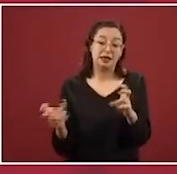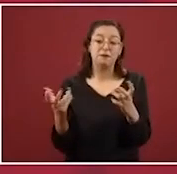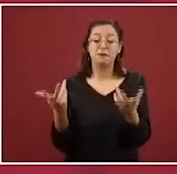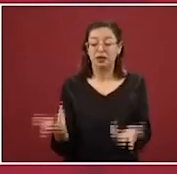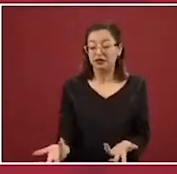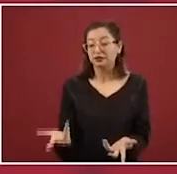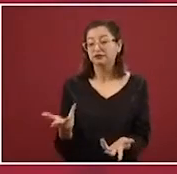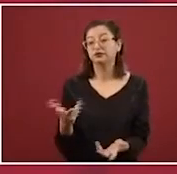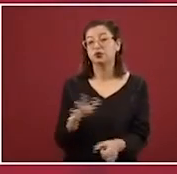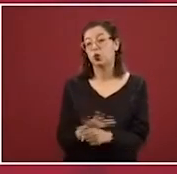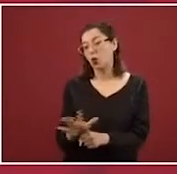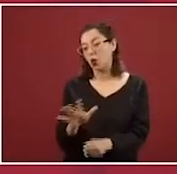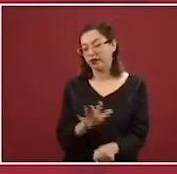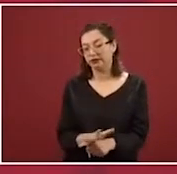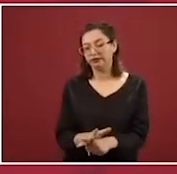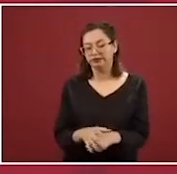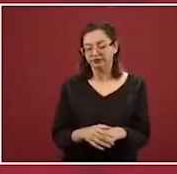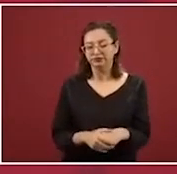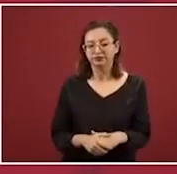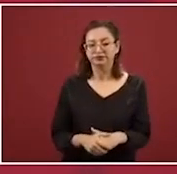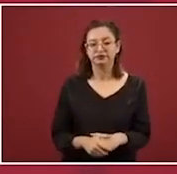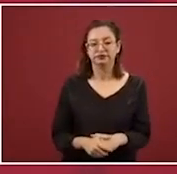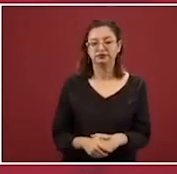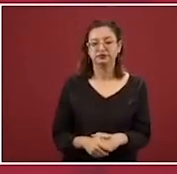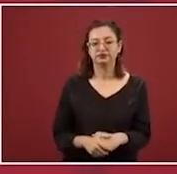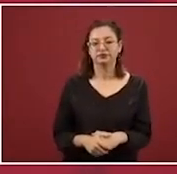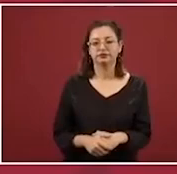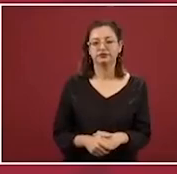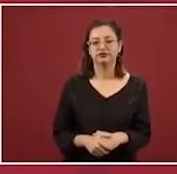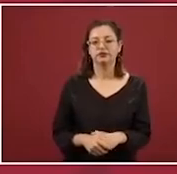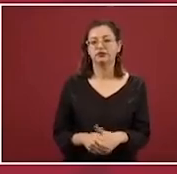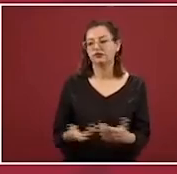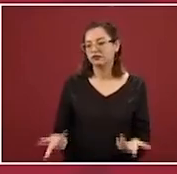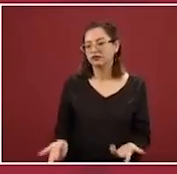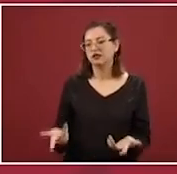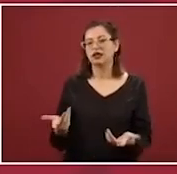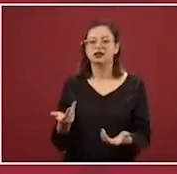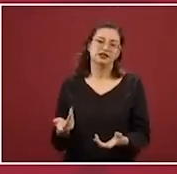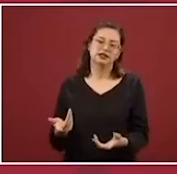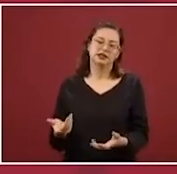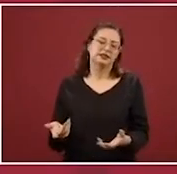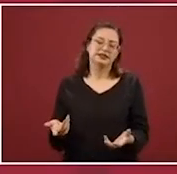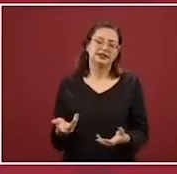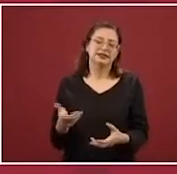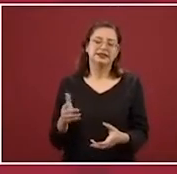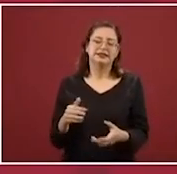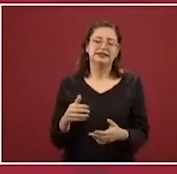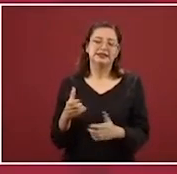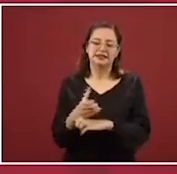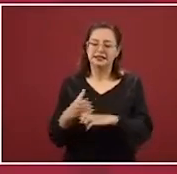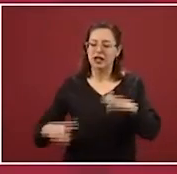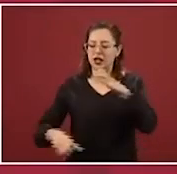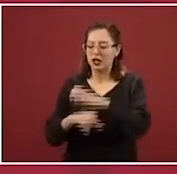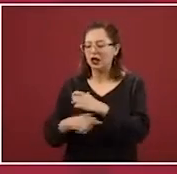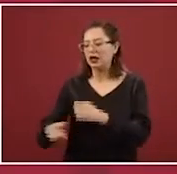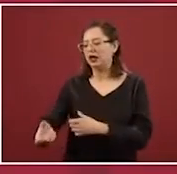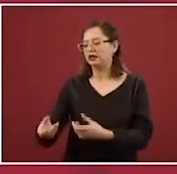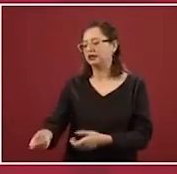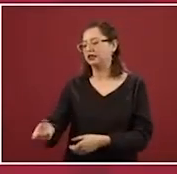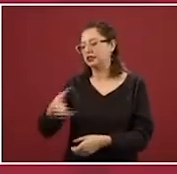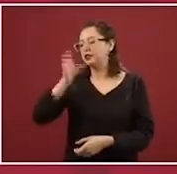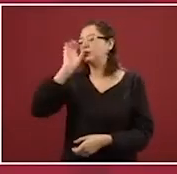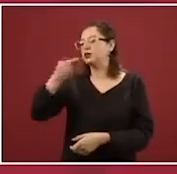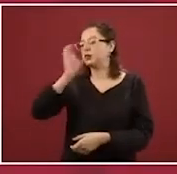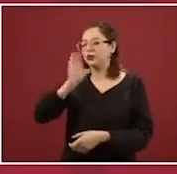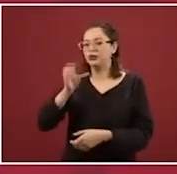productos milagros son los productos para supuestamente perder peso, para adelgazar sin